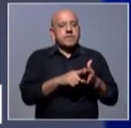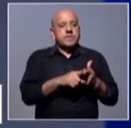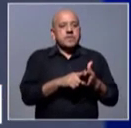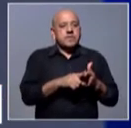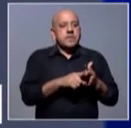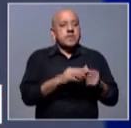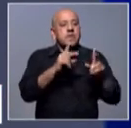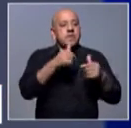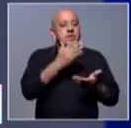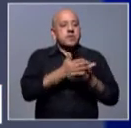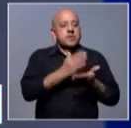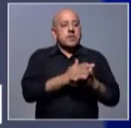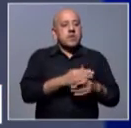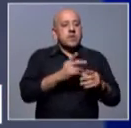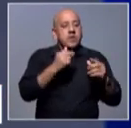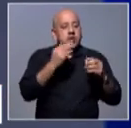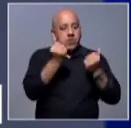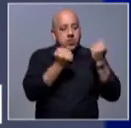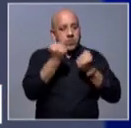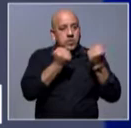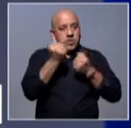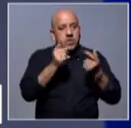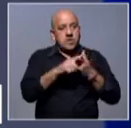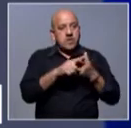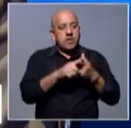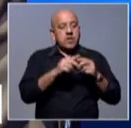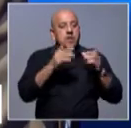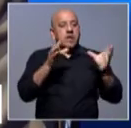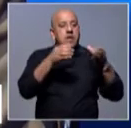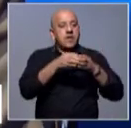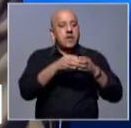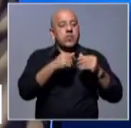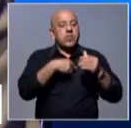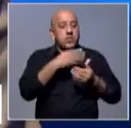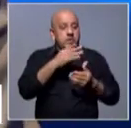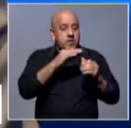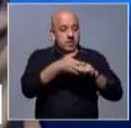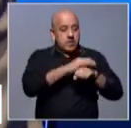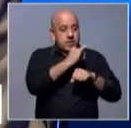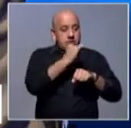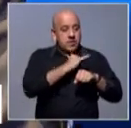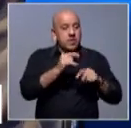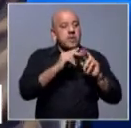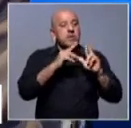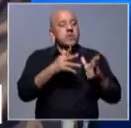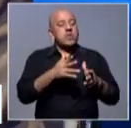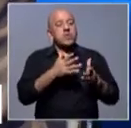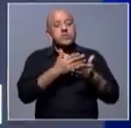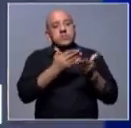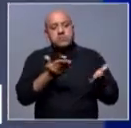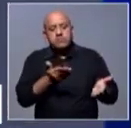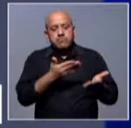director de asesoría macroeconómica del ministerio de economía y finanzas que forma parte del equipo asesor de daniel martínez de alguna manera